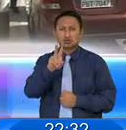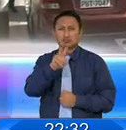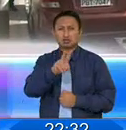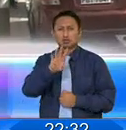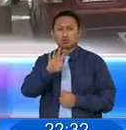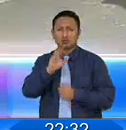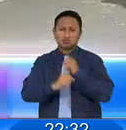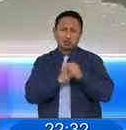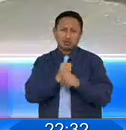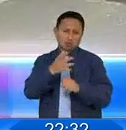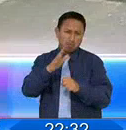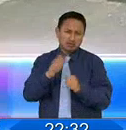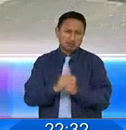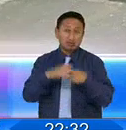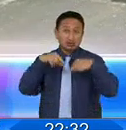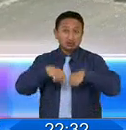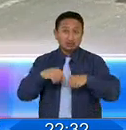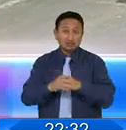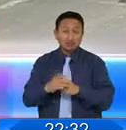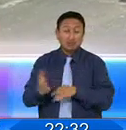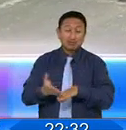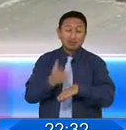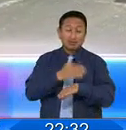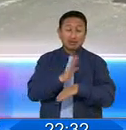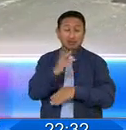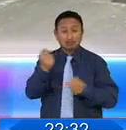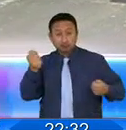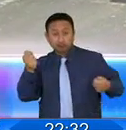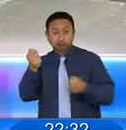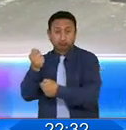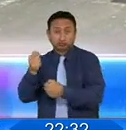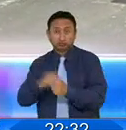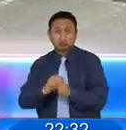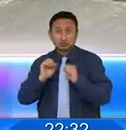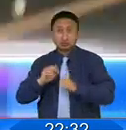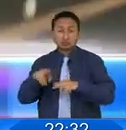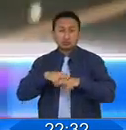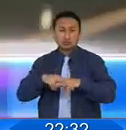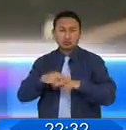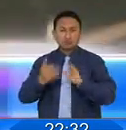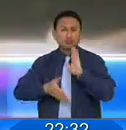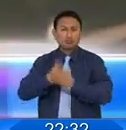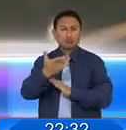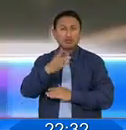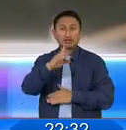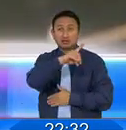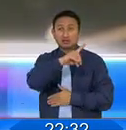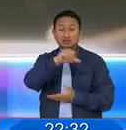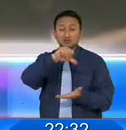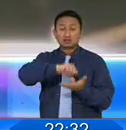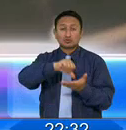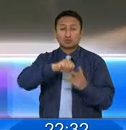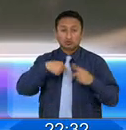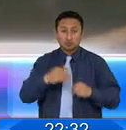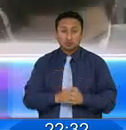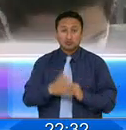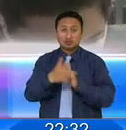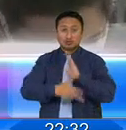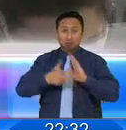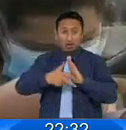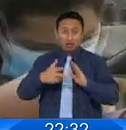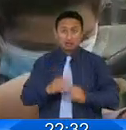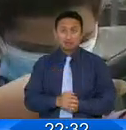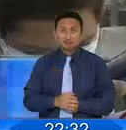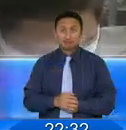edad, quien habría estado herido por una agresión con arma blanca, tomó con urgencia un taxi para acudir al centro de salud de Chimbacalle.